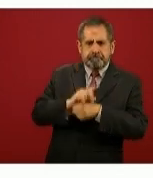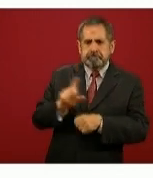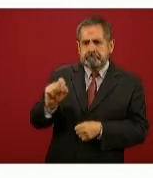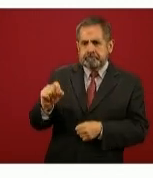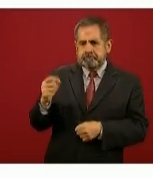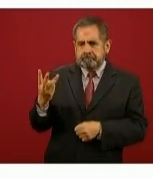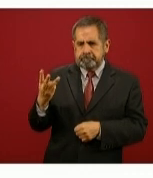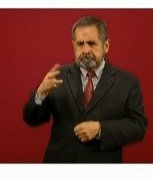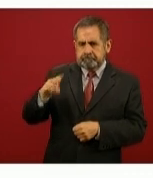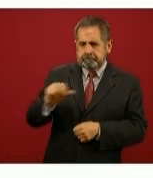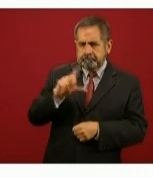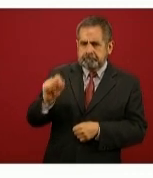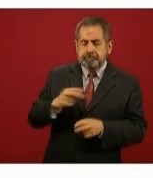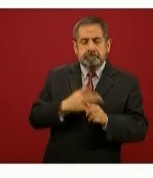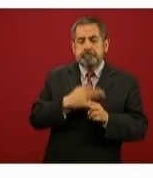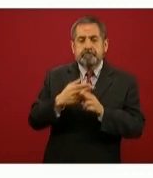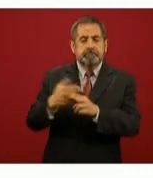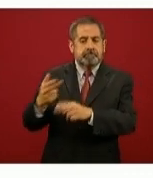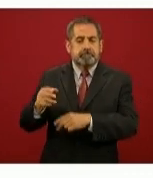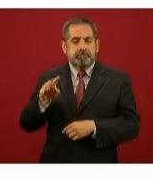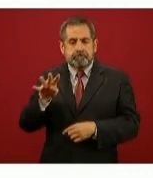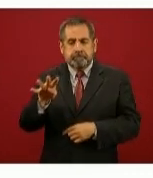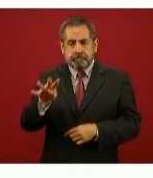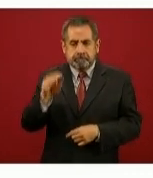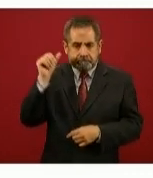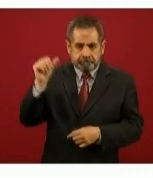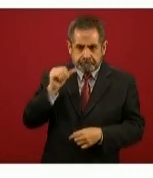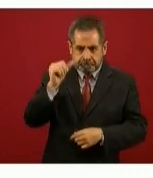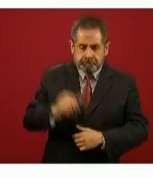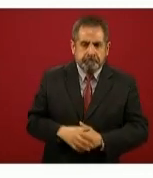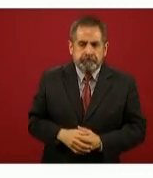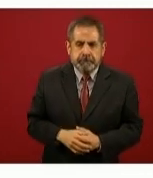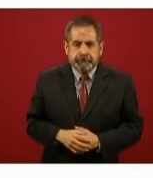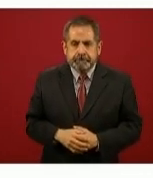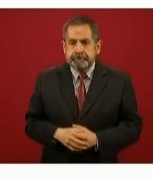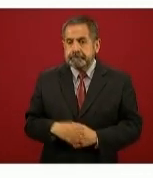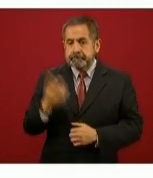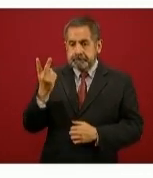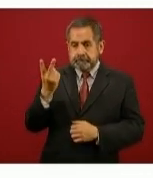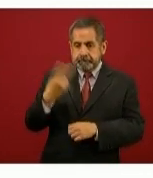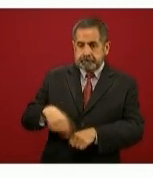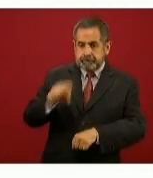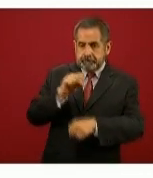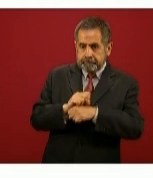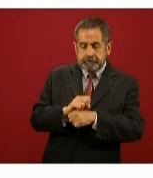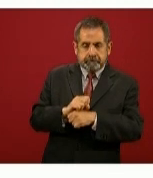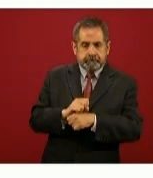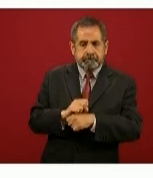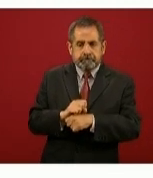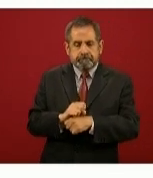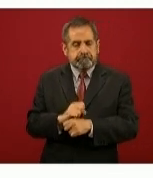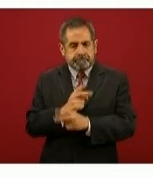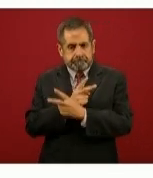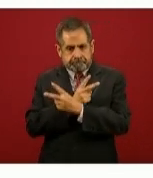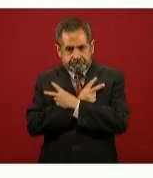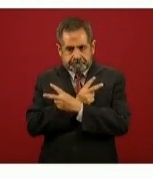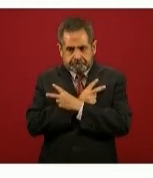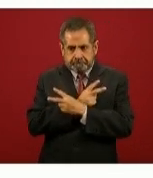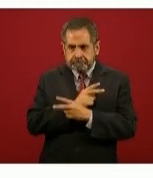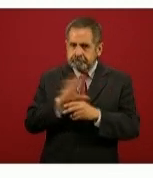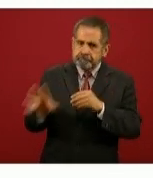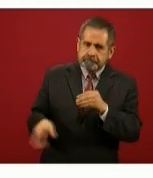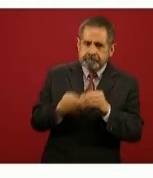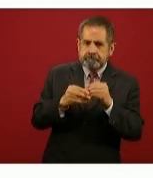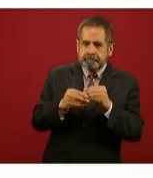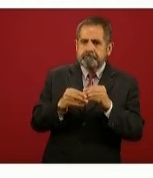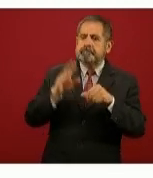23 de marzo, y hasta el 19 de abril. Aprovechando las 2 semanas de vacaciones ya programadas,